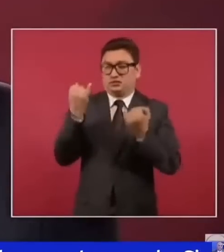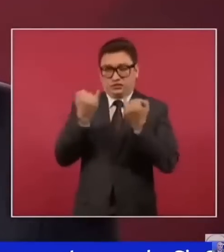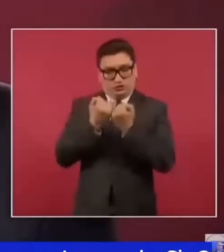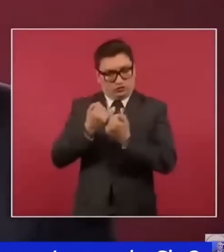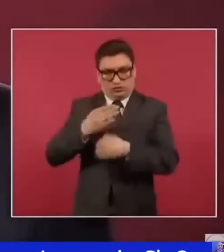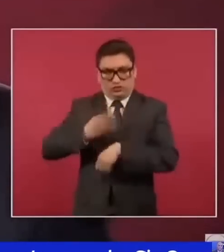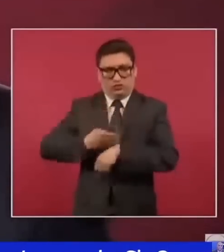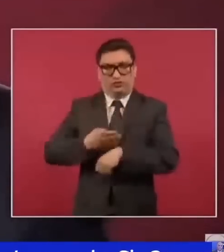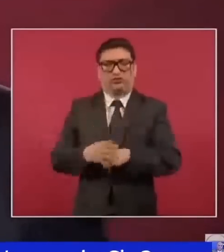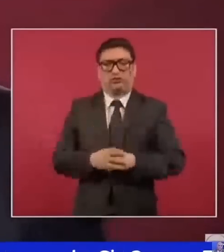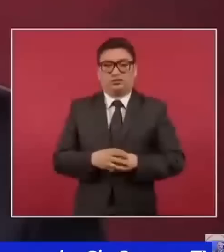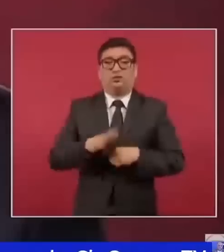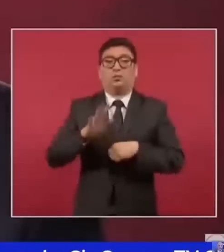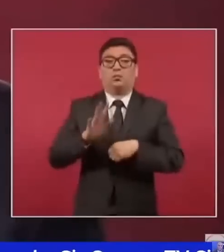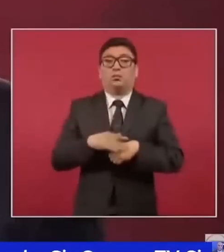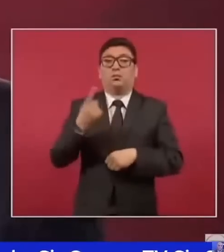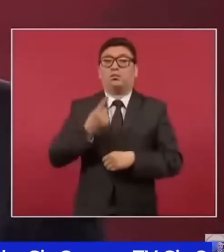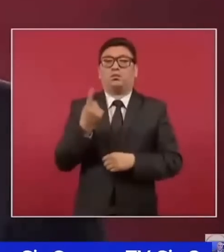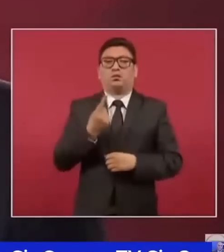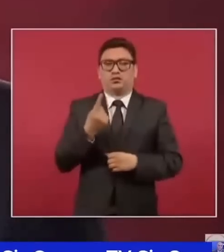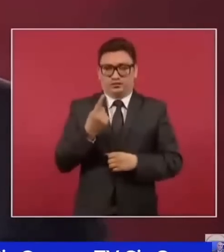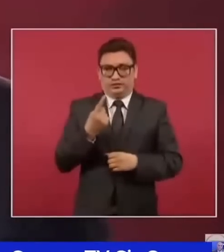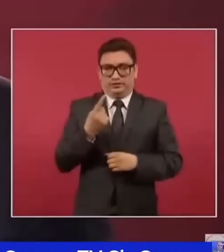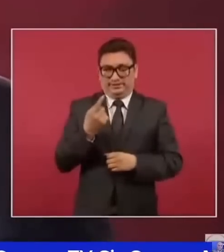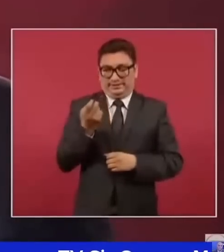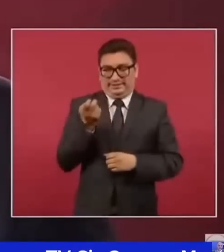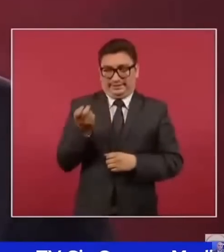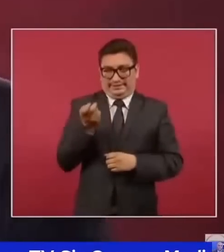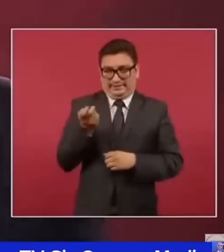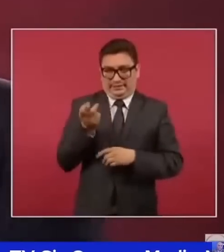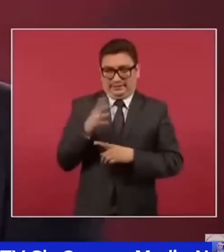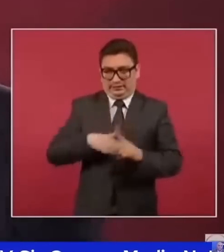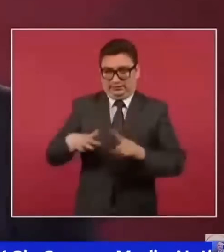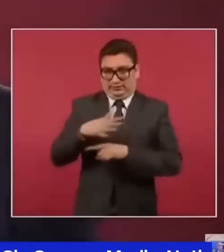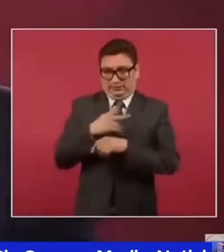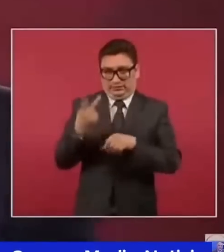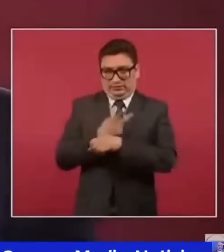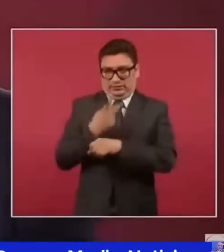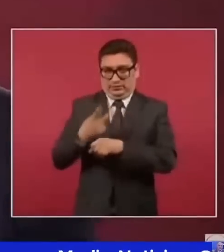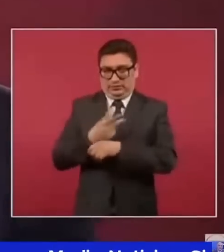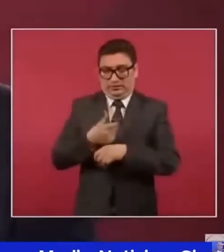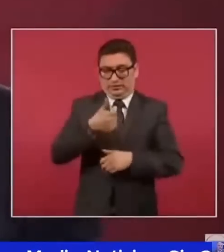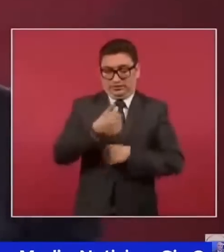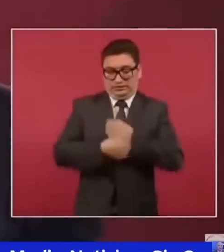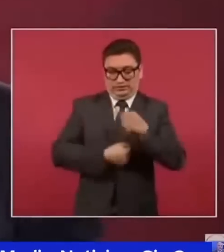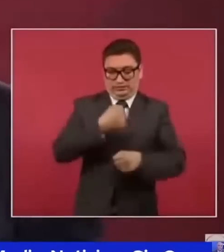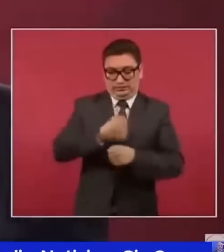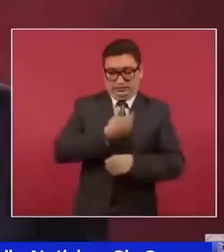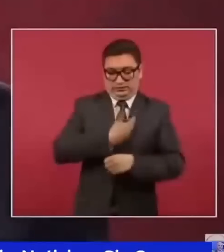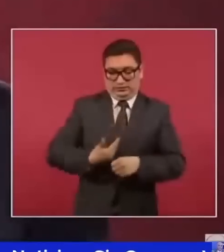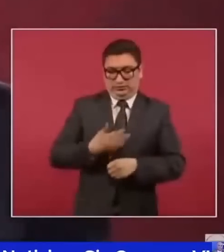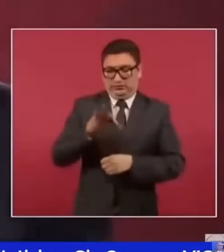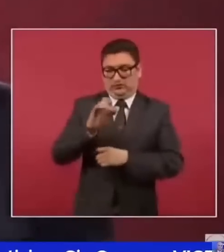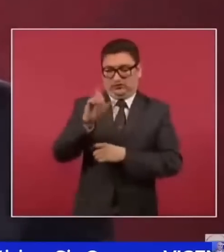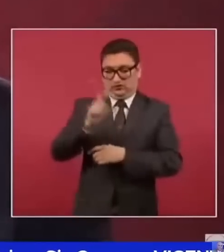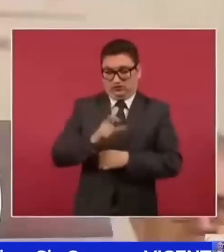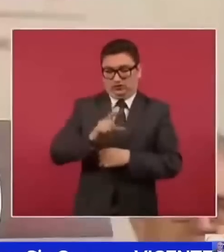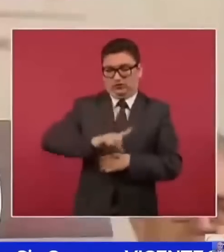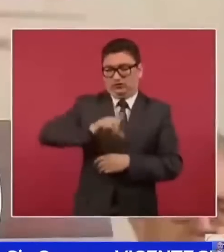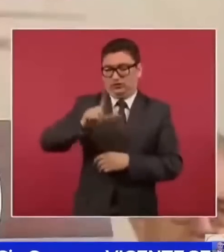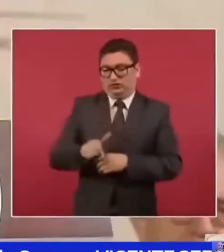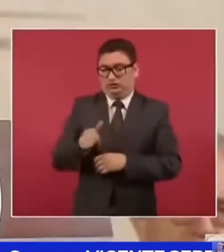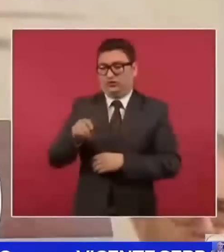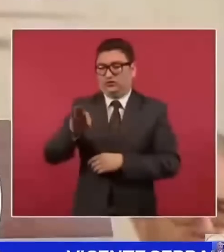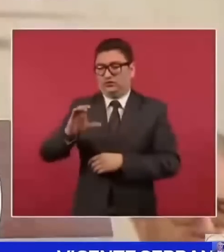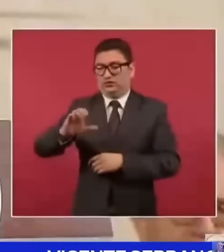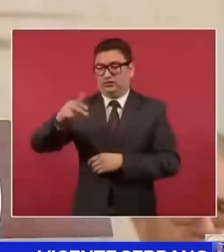porque lo que sucedió en esos dos sexenios, cuando menos, el de Fox y el de Calderón,